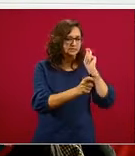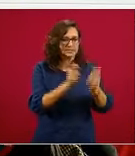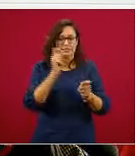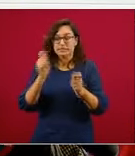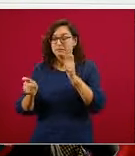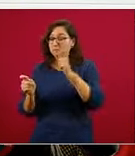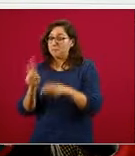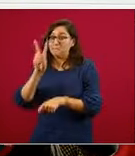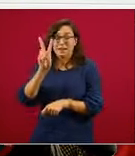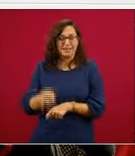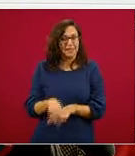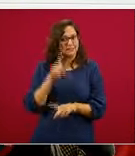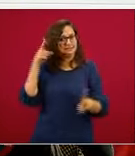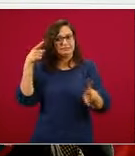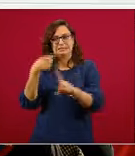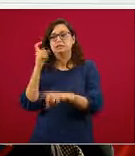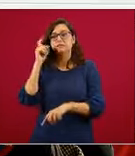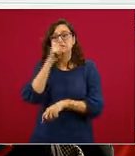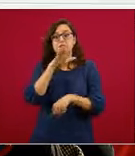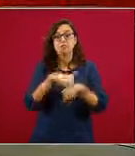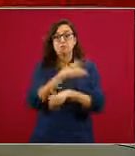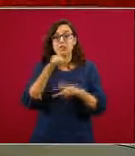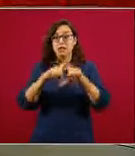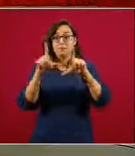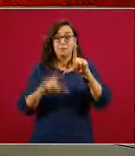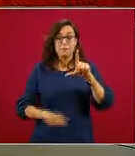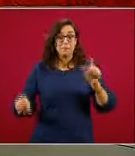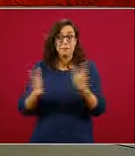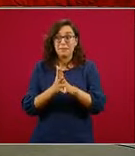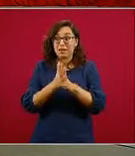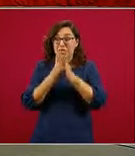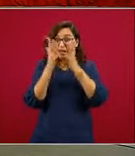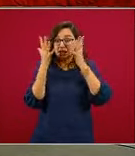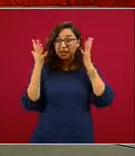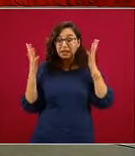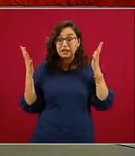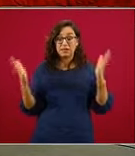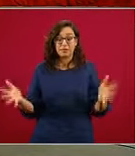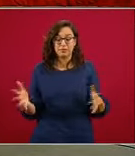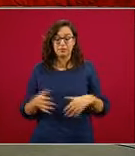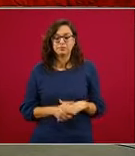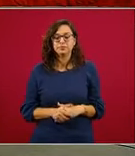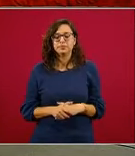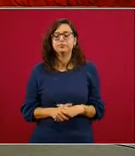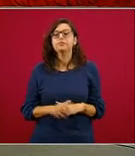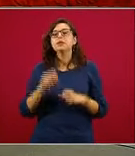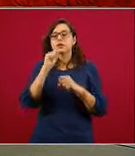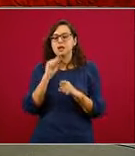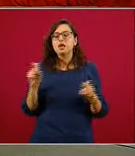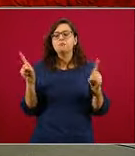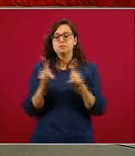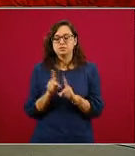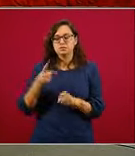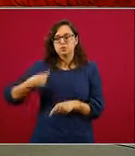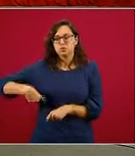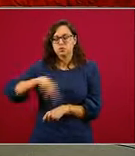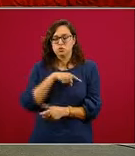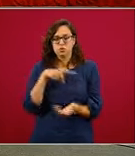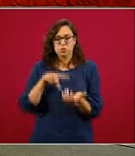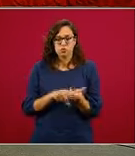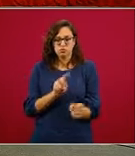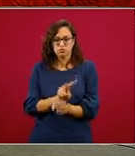enorme. Nuestro país es sumamente amplio. Y además, otra cosa en la que colaboramos desde el observatorio es a